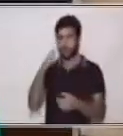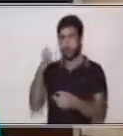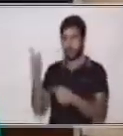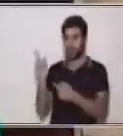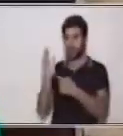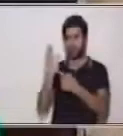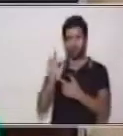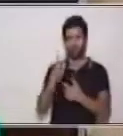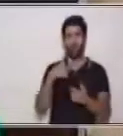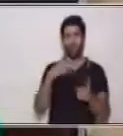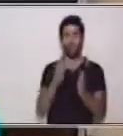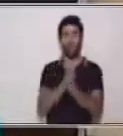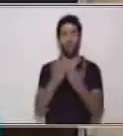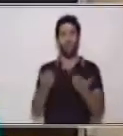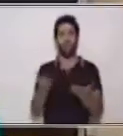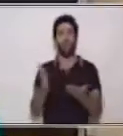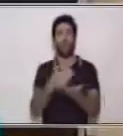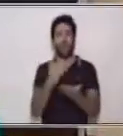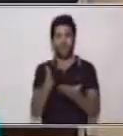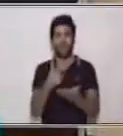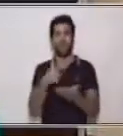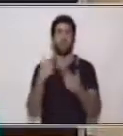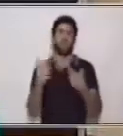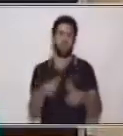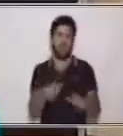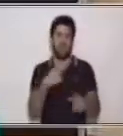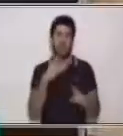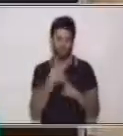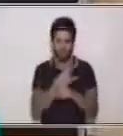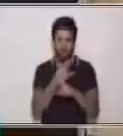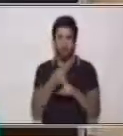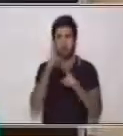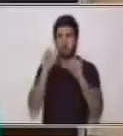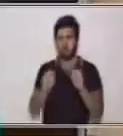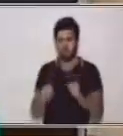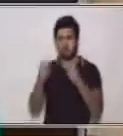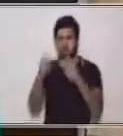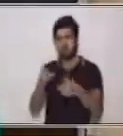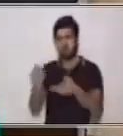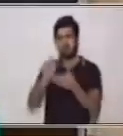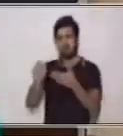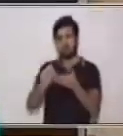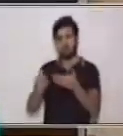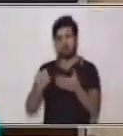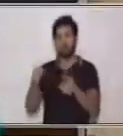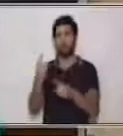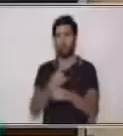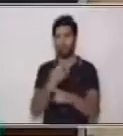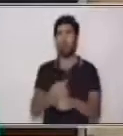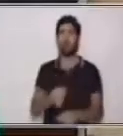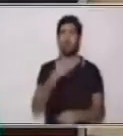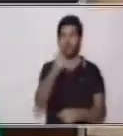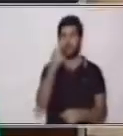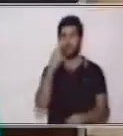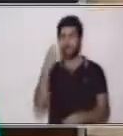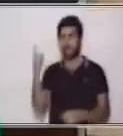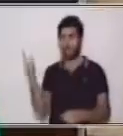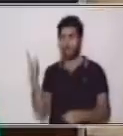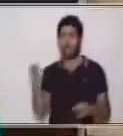mostrar. Es reciclado, pero tiene hojas blancas. Estas tres reglas que yo te